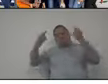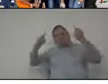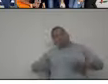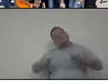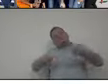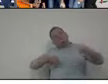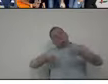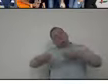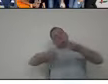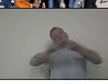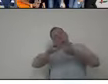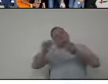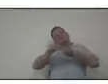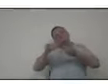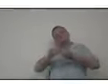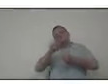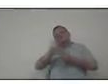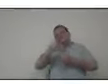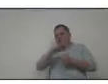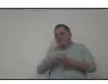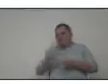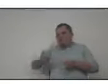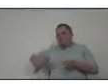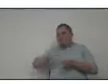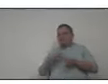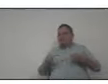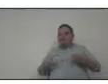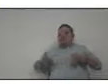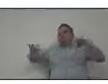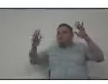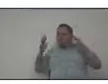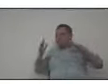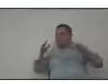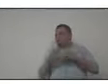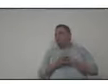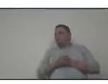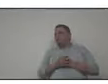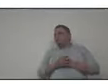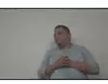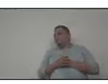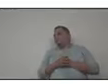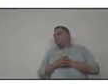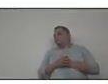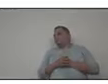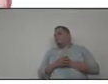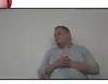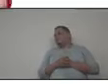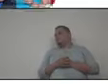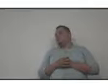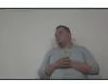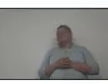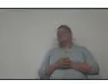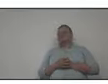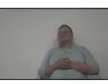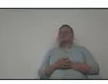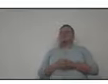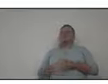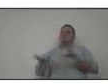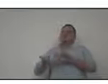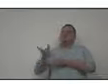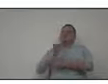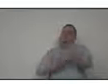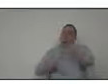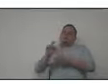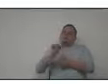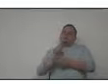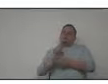pública. Internamente hemos celebrado nuestros cumpleaños, una actividad que inició el año pasado